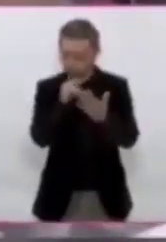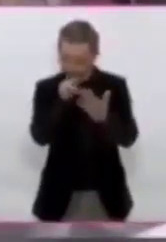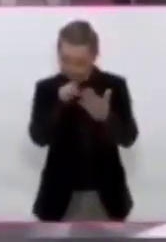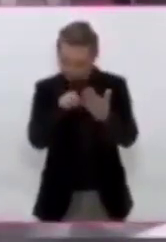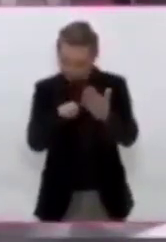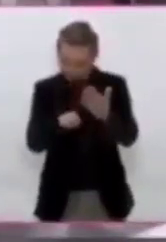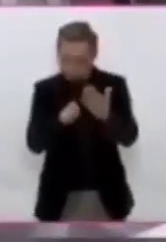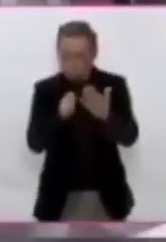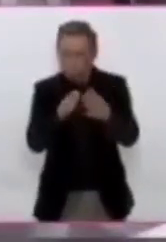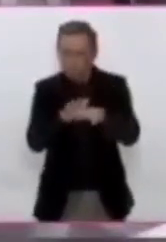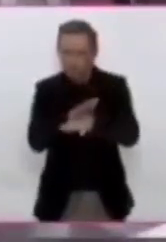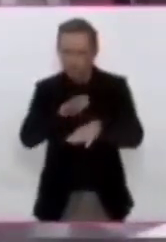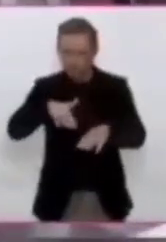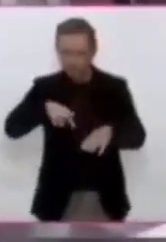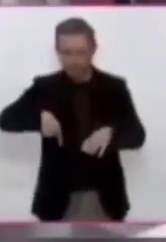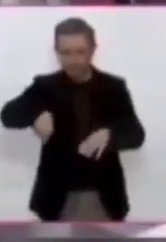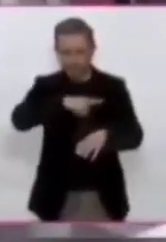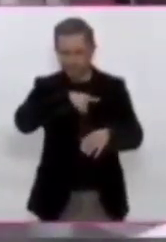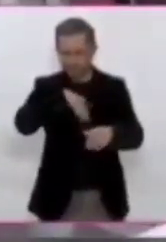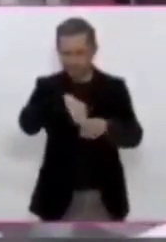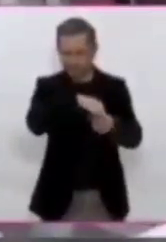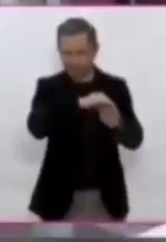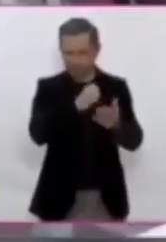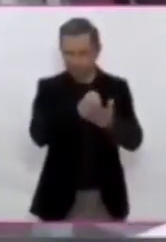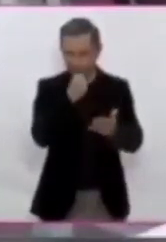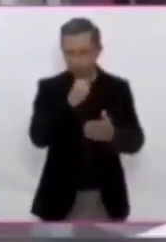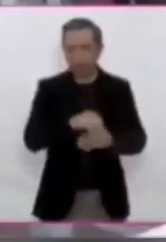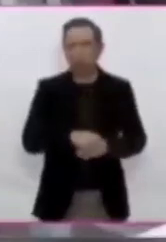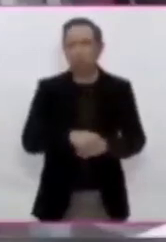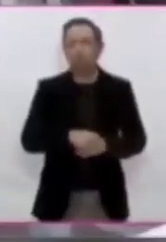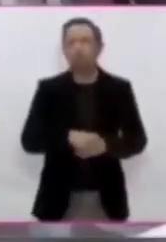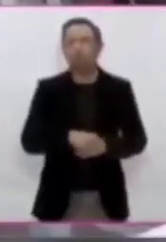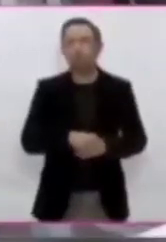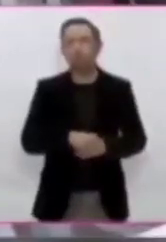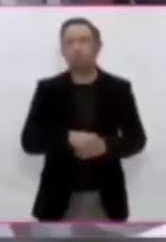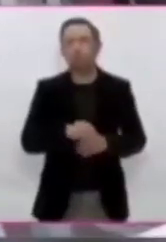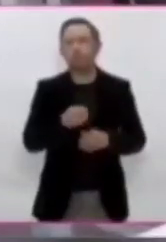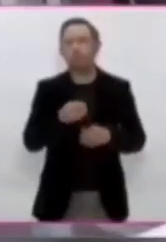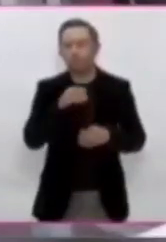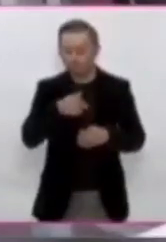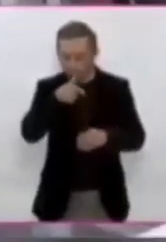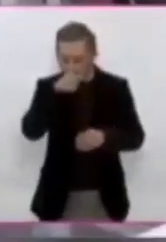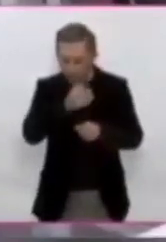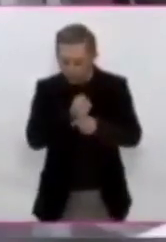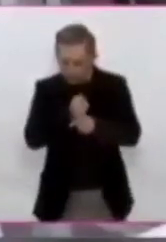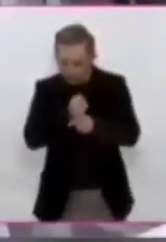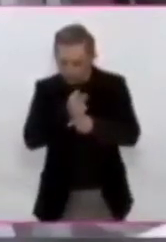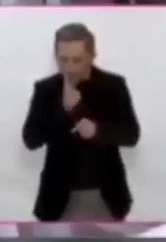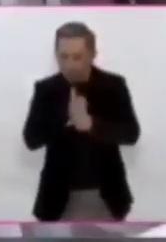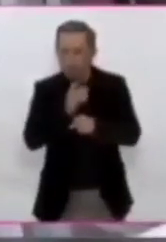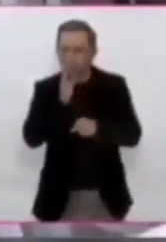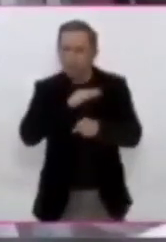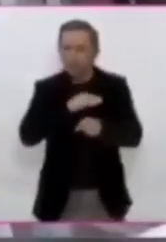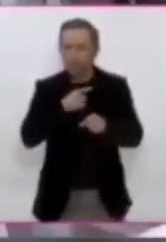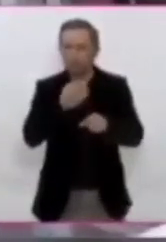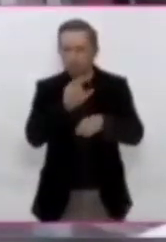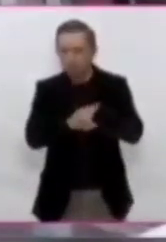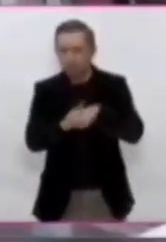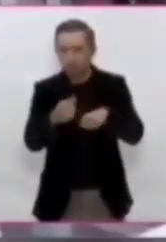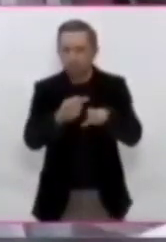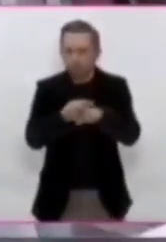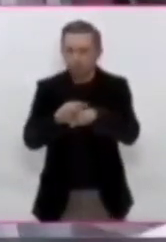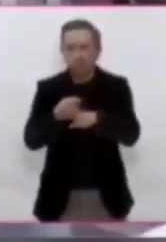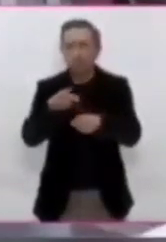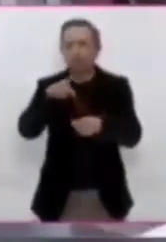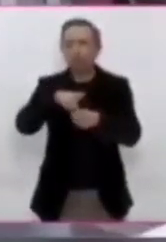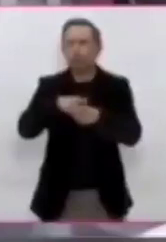el que ya aprobamos, que en el caso de las irregularidades encontradas en las diligencias por las